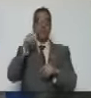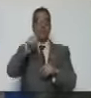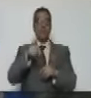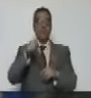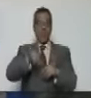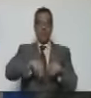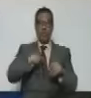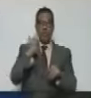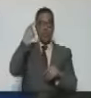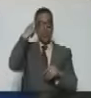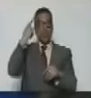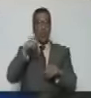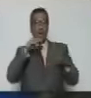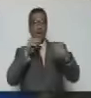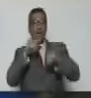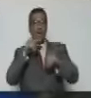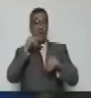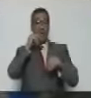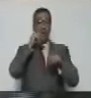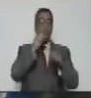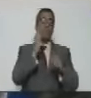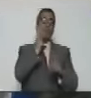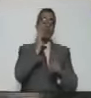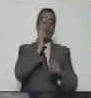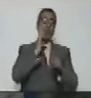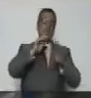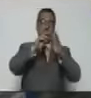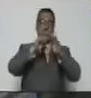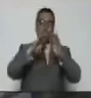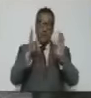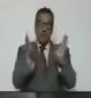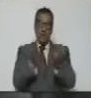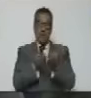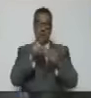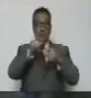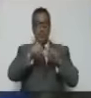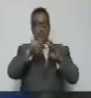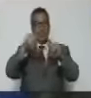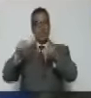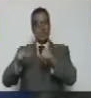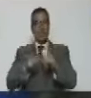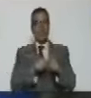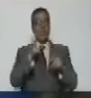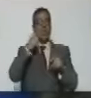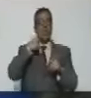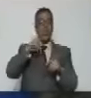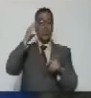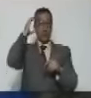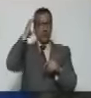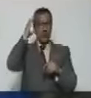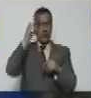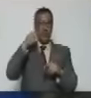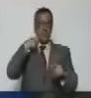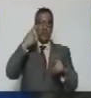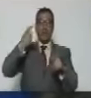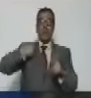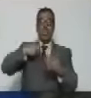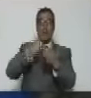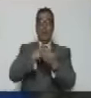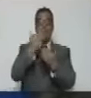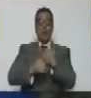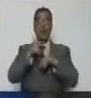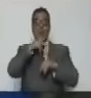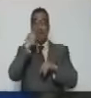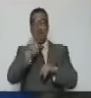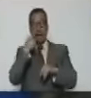que hoy podamos nosotros hablar de la Madre Tierra, para que hoy nosotros y nosotras estemos conscientes de que existen planes,